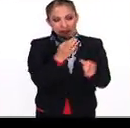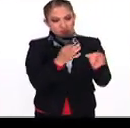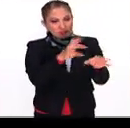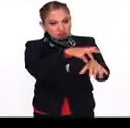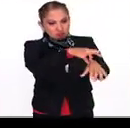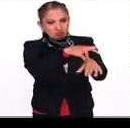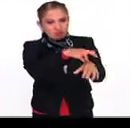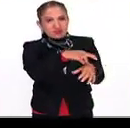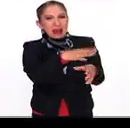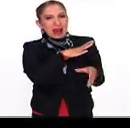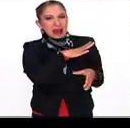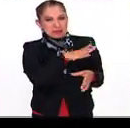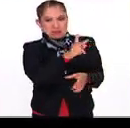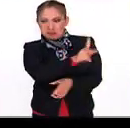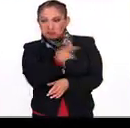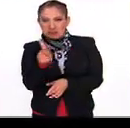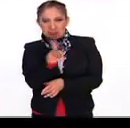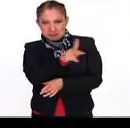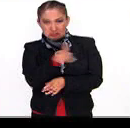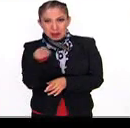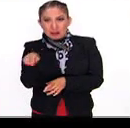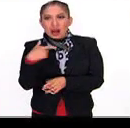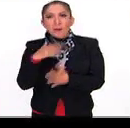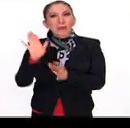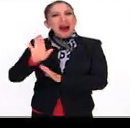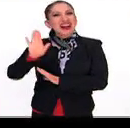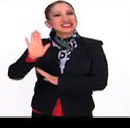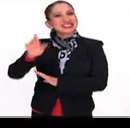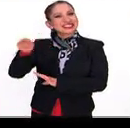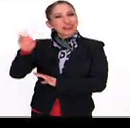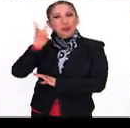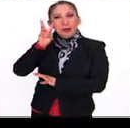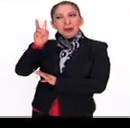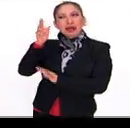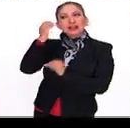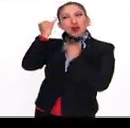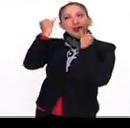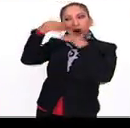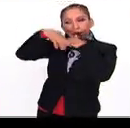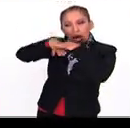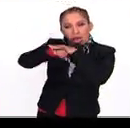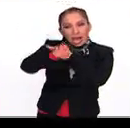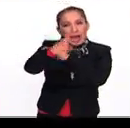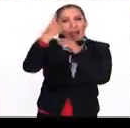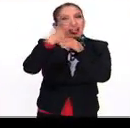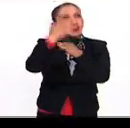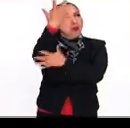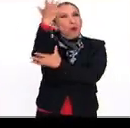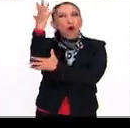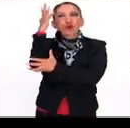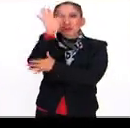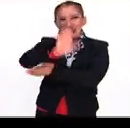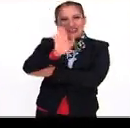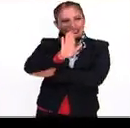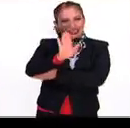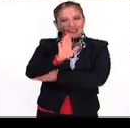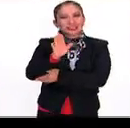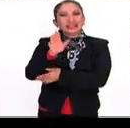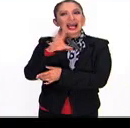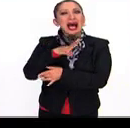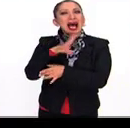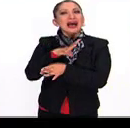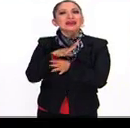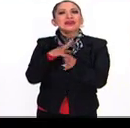materialidad similar, es que parecen sugerir la idea de que uno se meta dentro del bosque. Hay